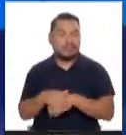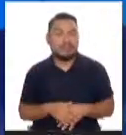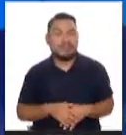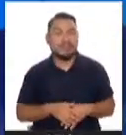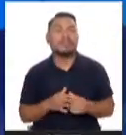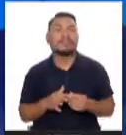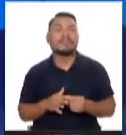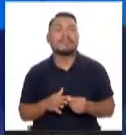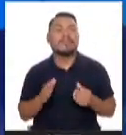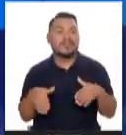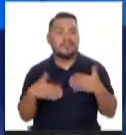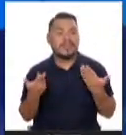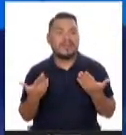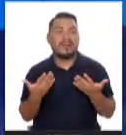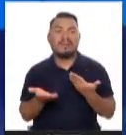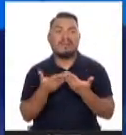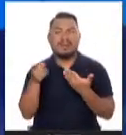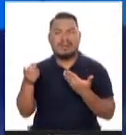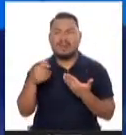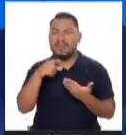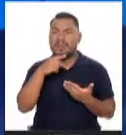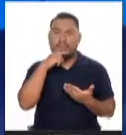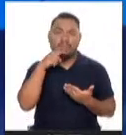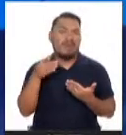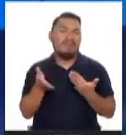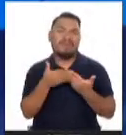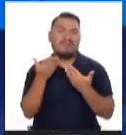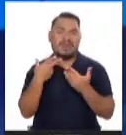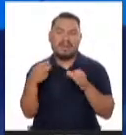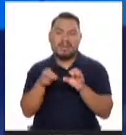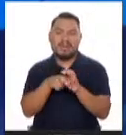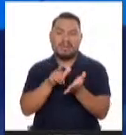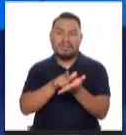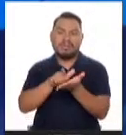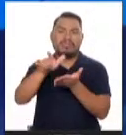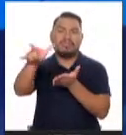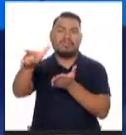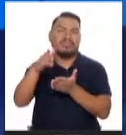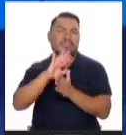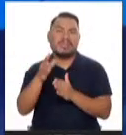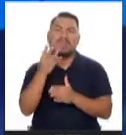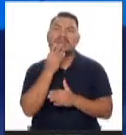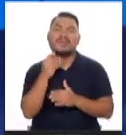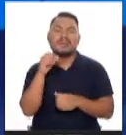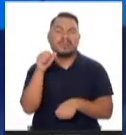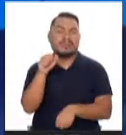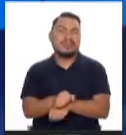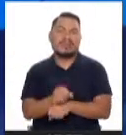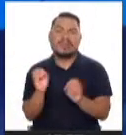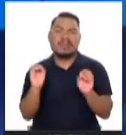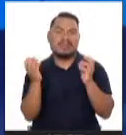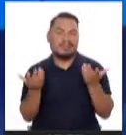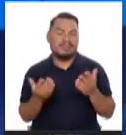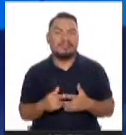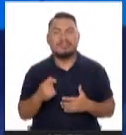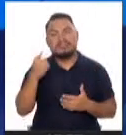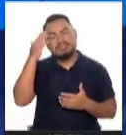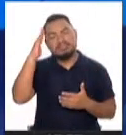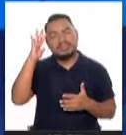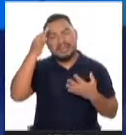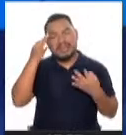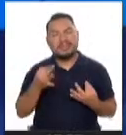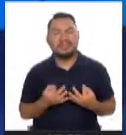tomar fácilmente un avión e irse a Israel para evitar ser detenida. No sabemos qué decisión va a tomar, pero lo más